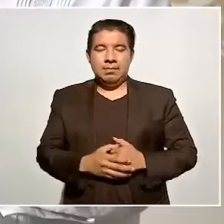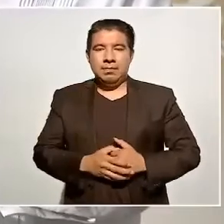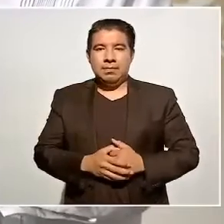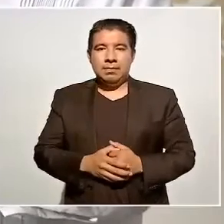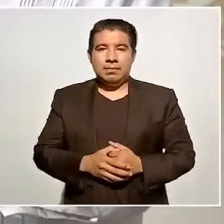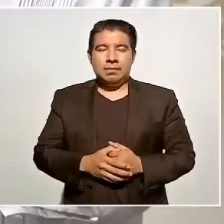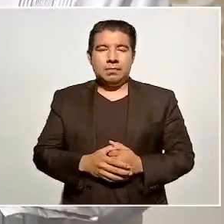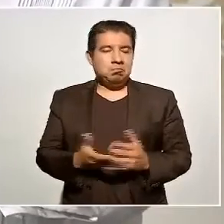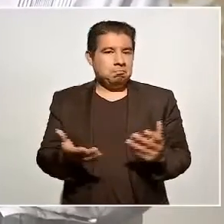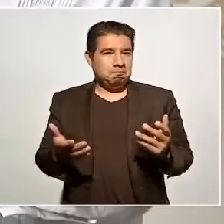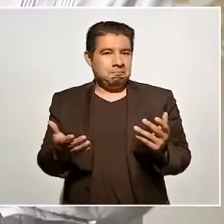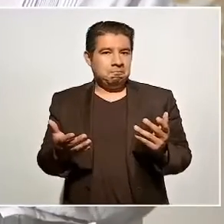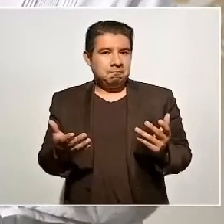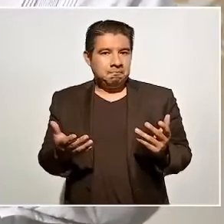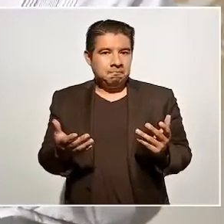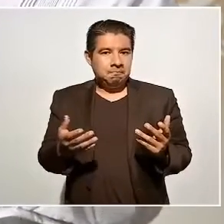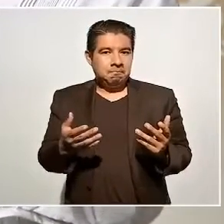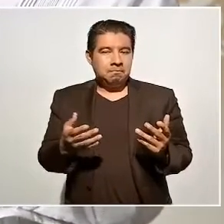poder